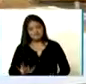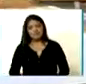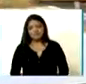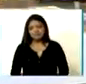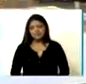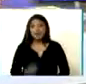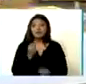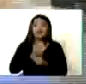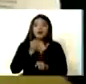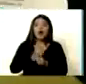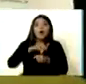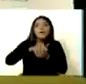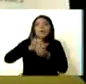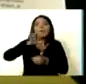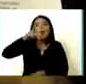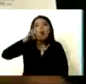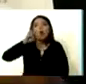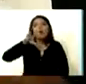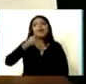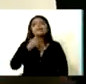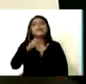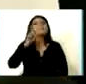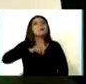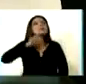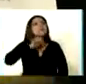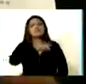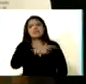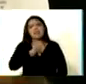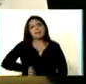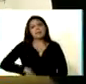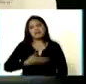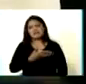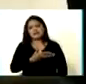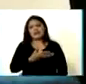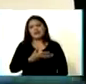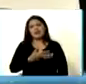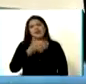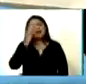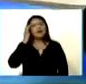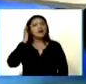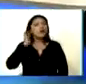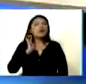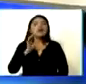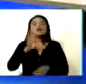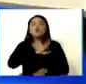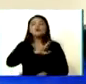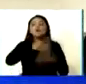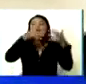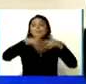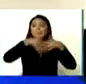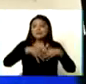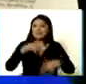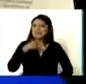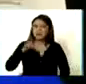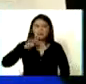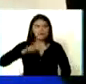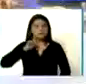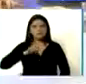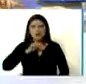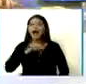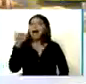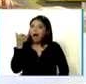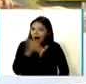Trabajadores de Polar desmienten a Mendoza. Sí hay materia prima. Lo dicen los propios trabajadores que están allí en las plantas, en las